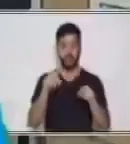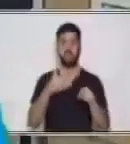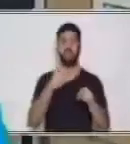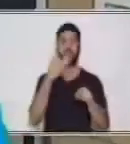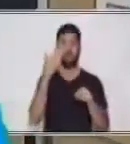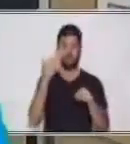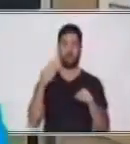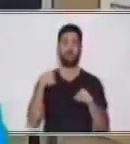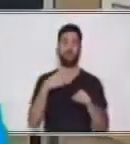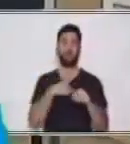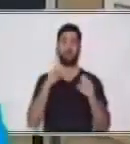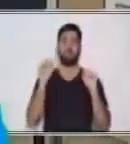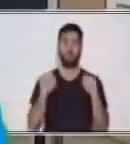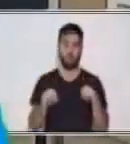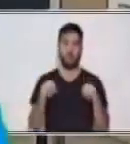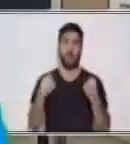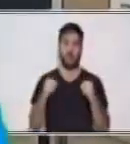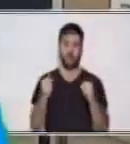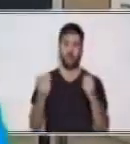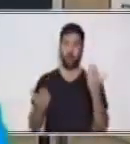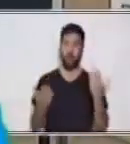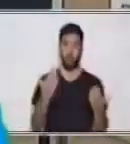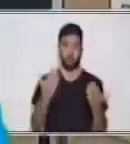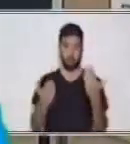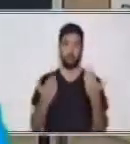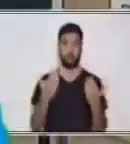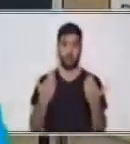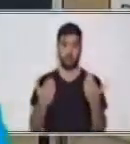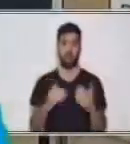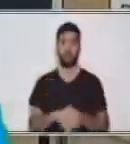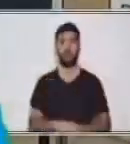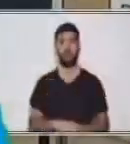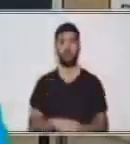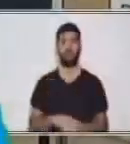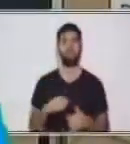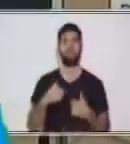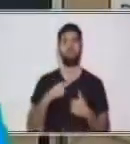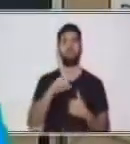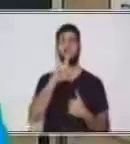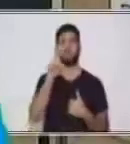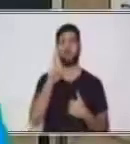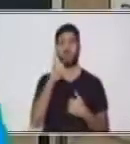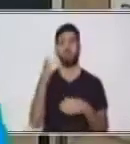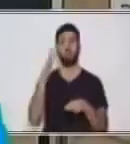facilita para poder hacer comparaciones. ¿En qué más nos puede facilitar?